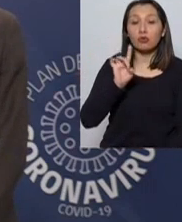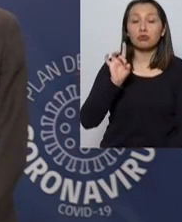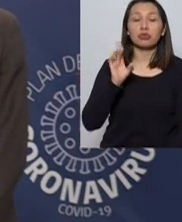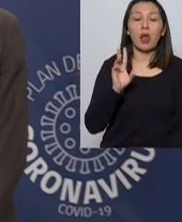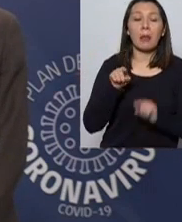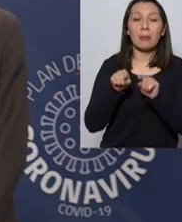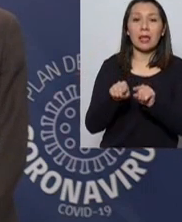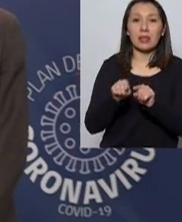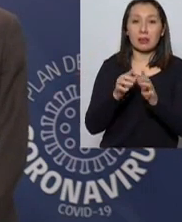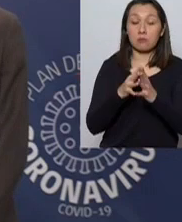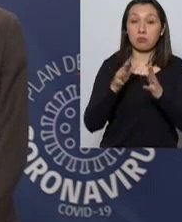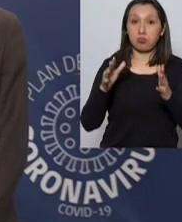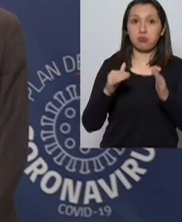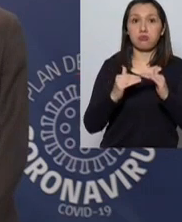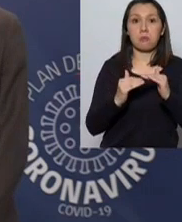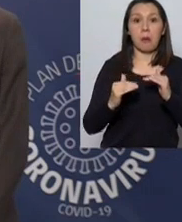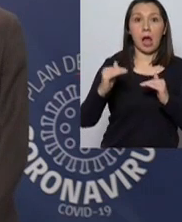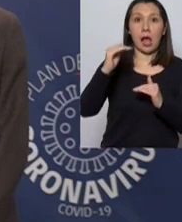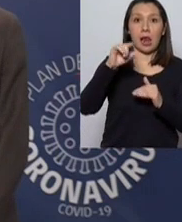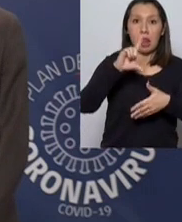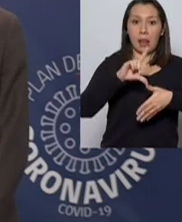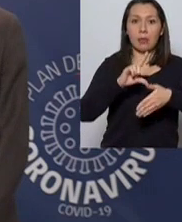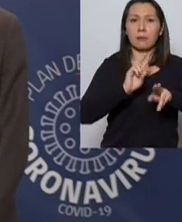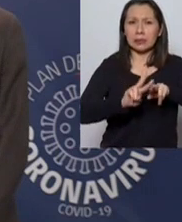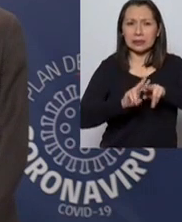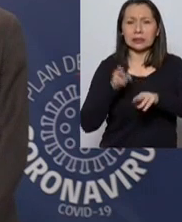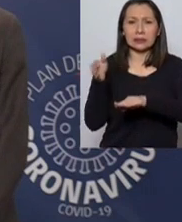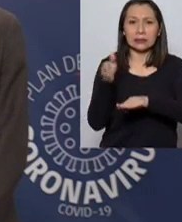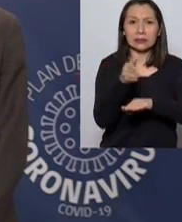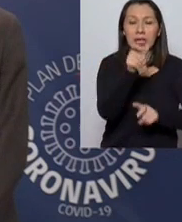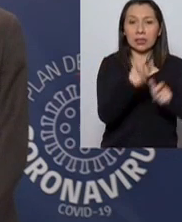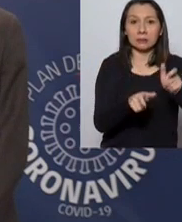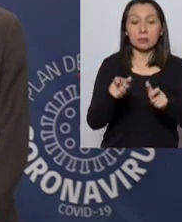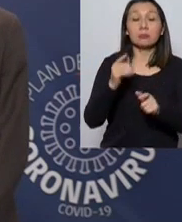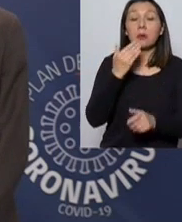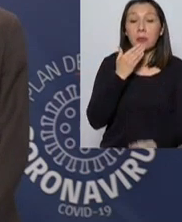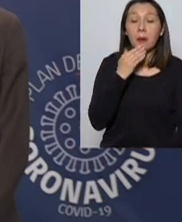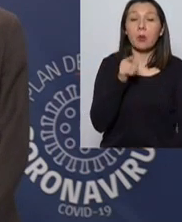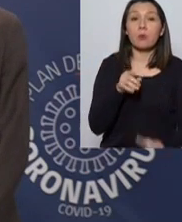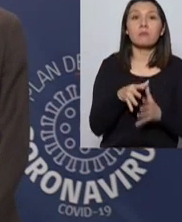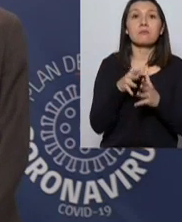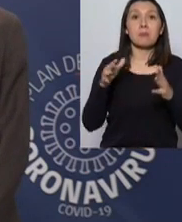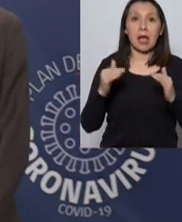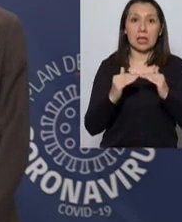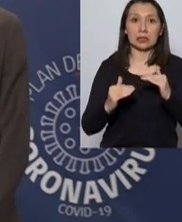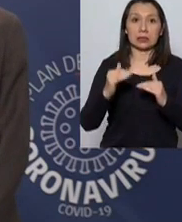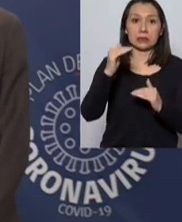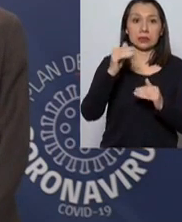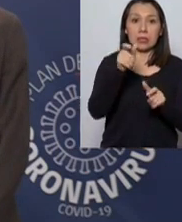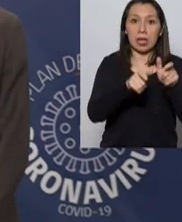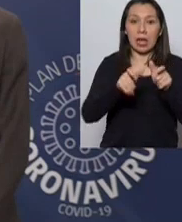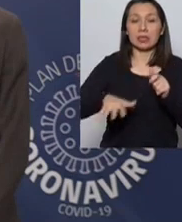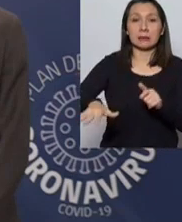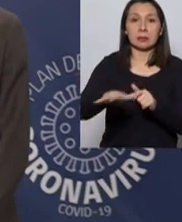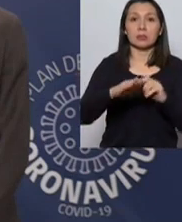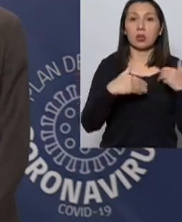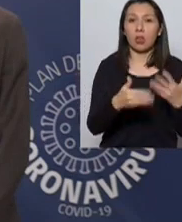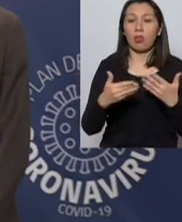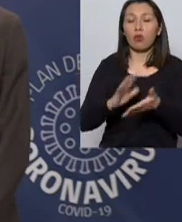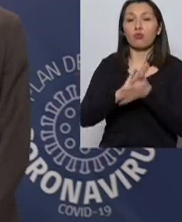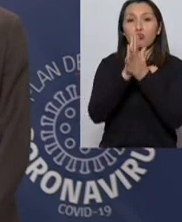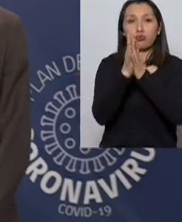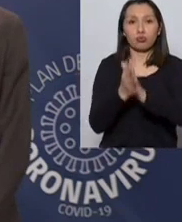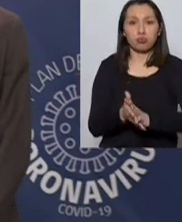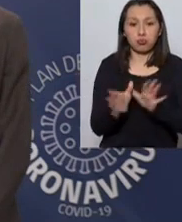uno de los más altos el más alto de América Latina sino que también uno de los más altos por población en